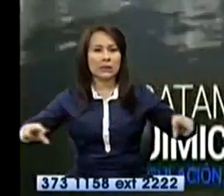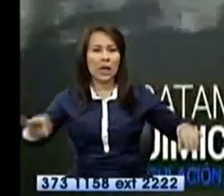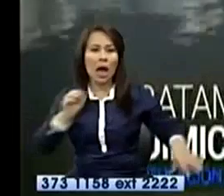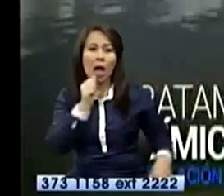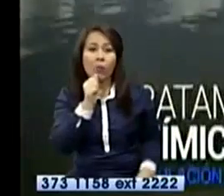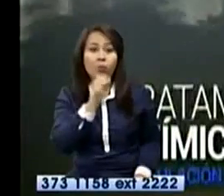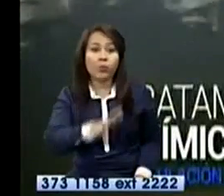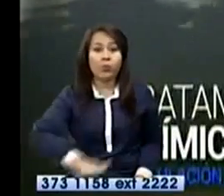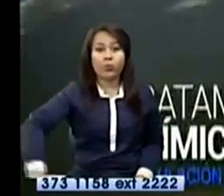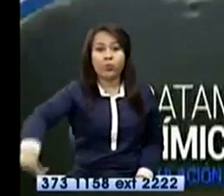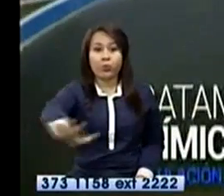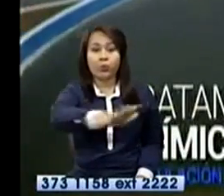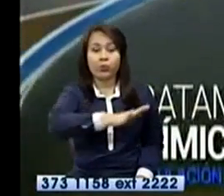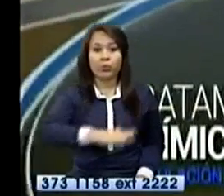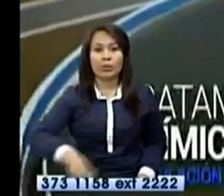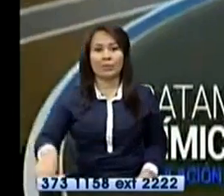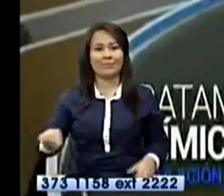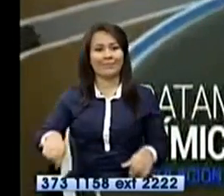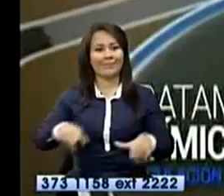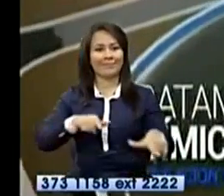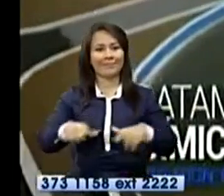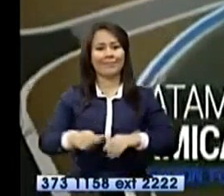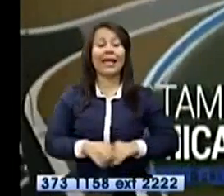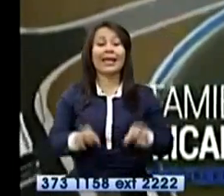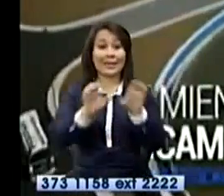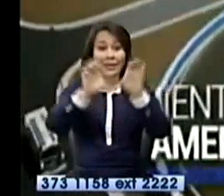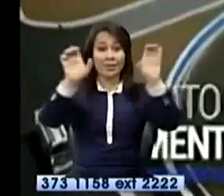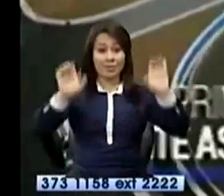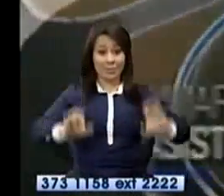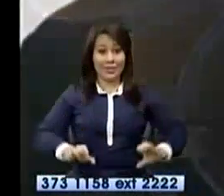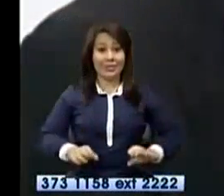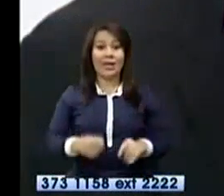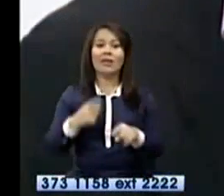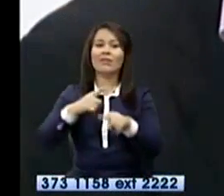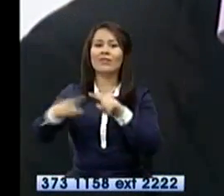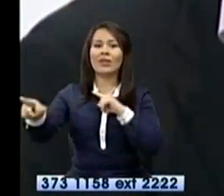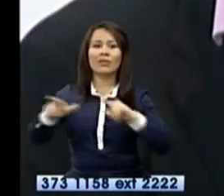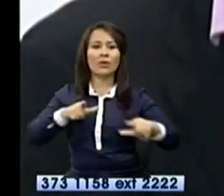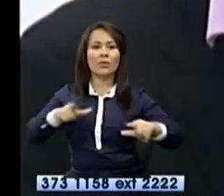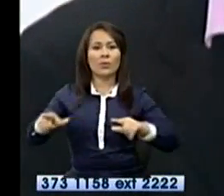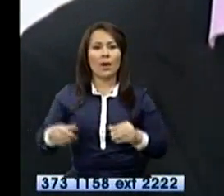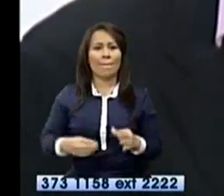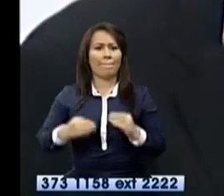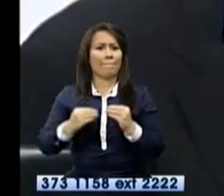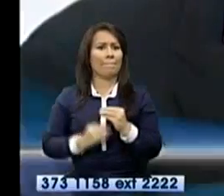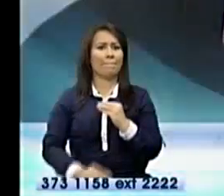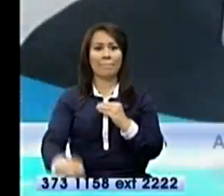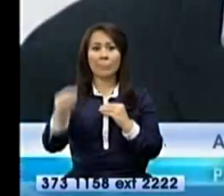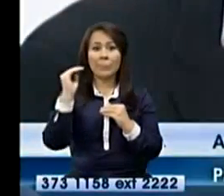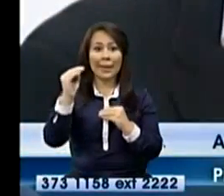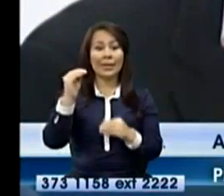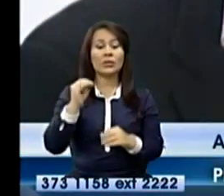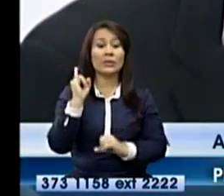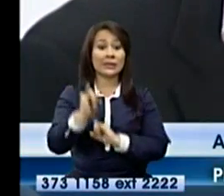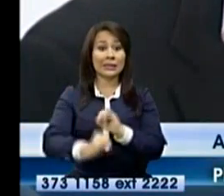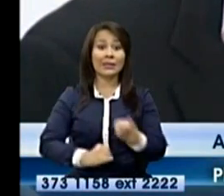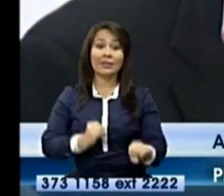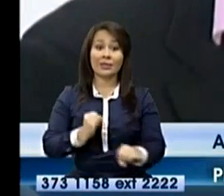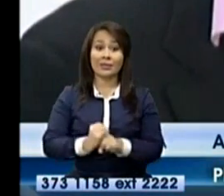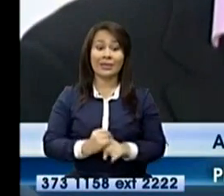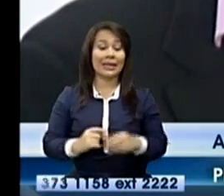aguas residuales de las esclusas empresas y consorcios del más alto nivel internacional